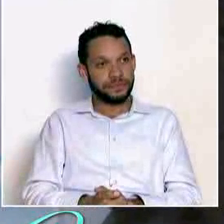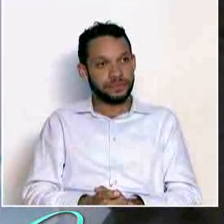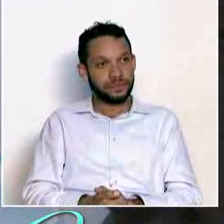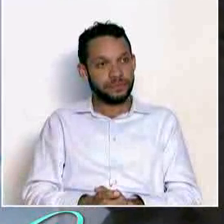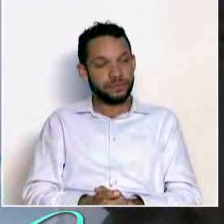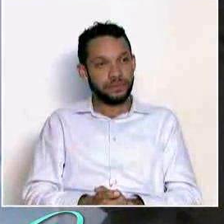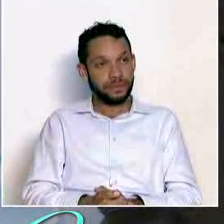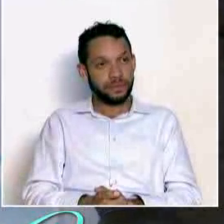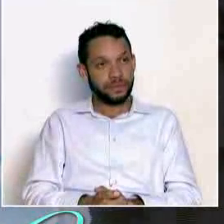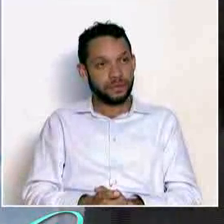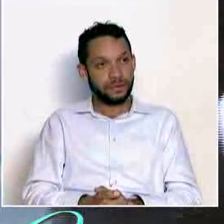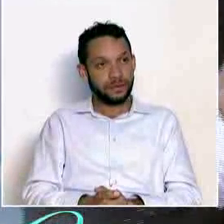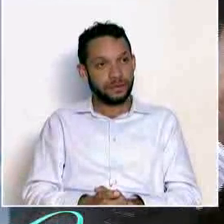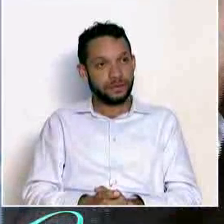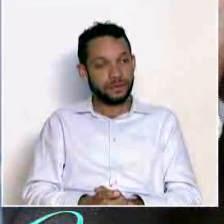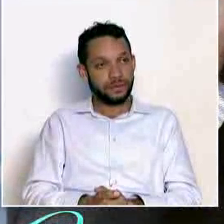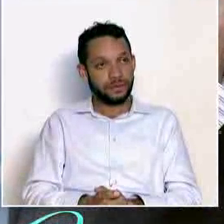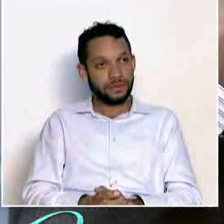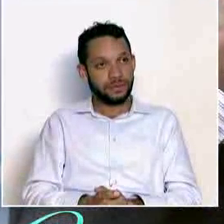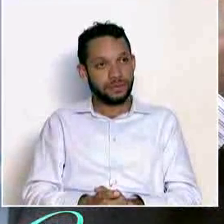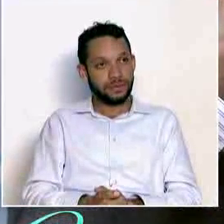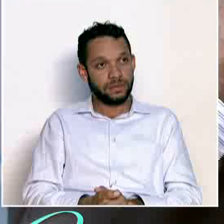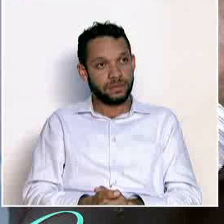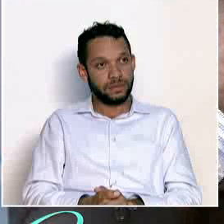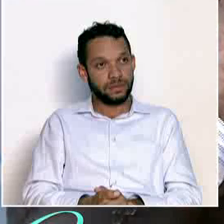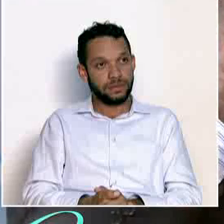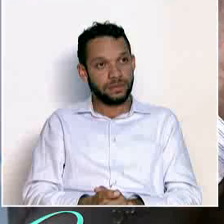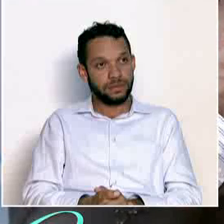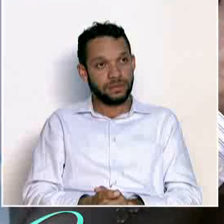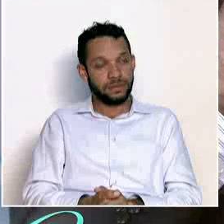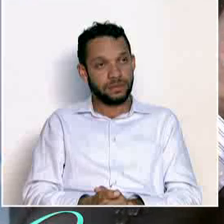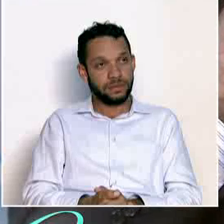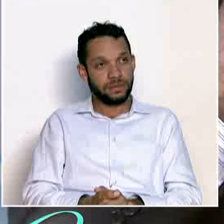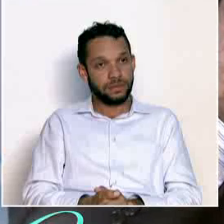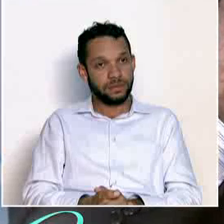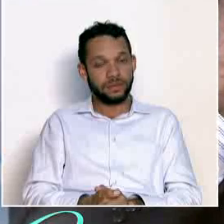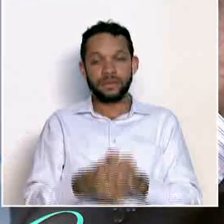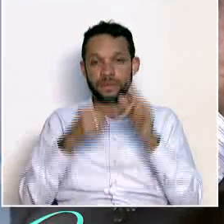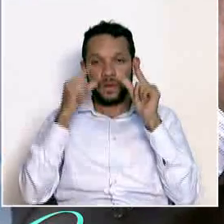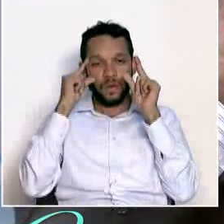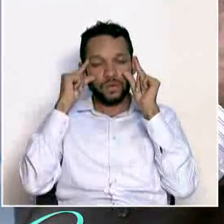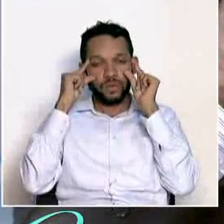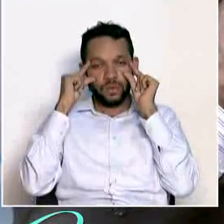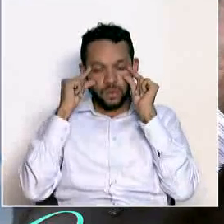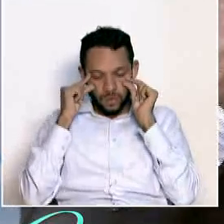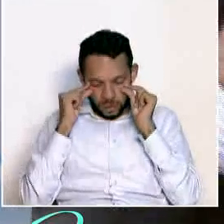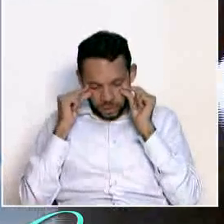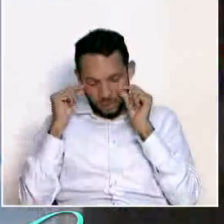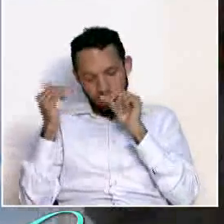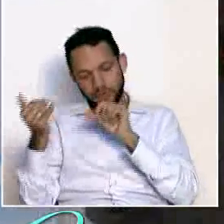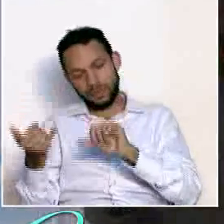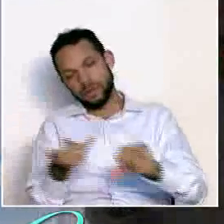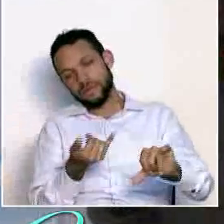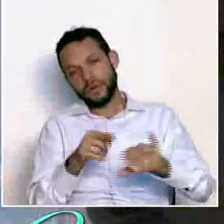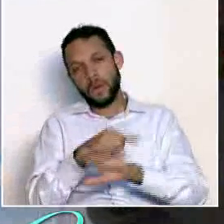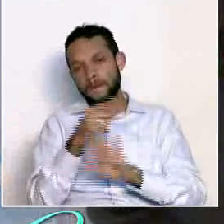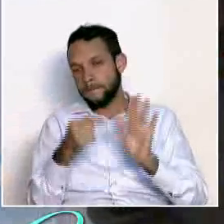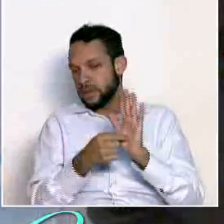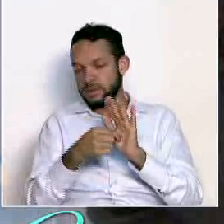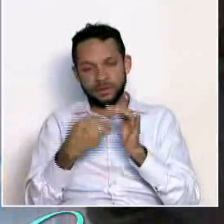retiras la mano de la cubeta con hielo y la sensación de sueño continúa cada vez más profundo, más